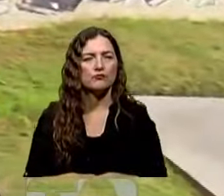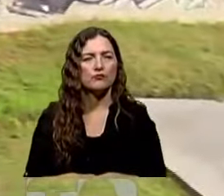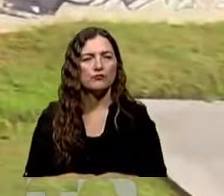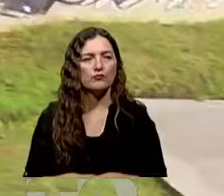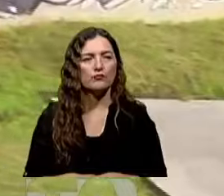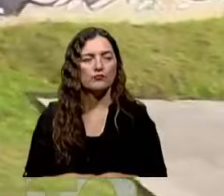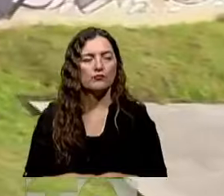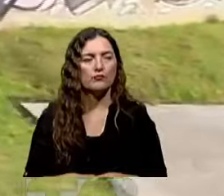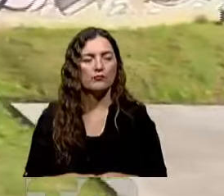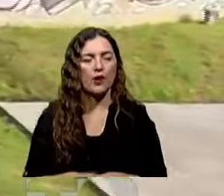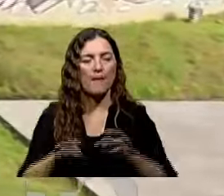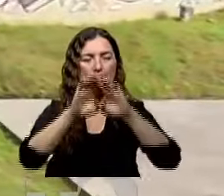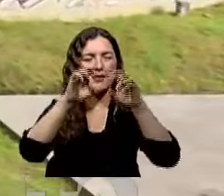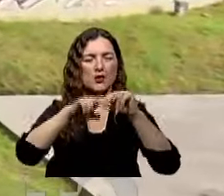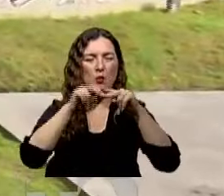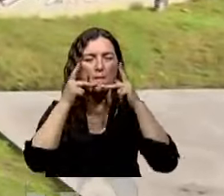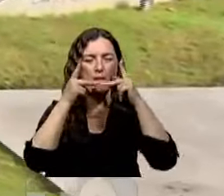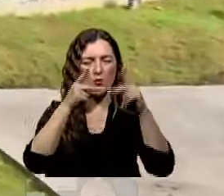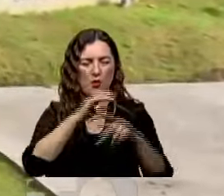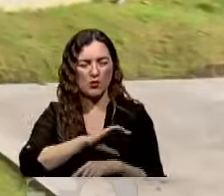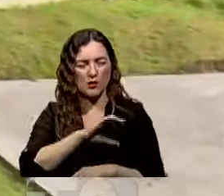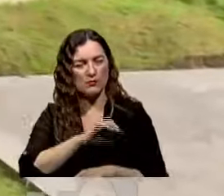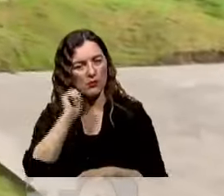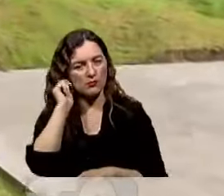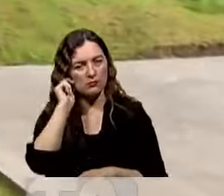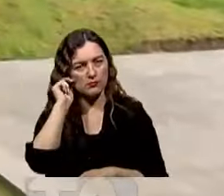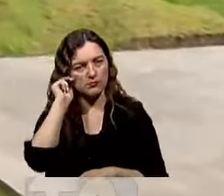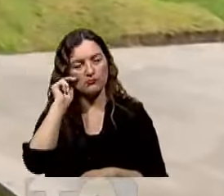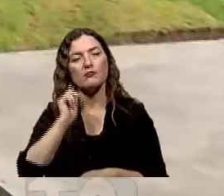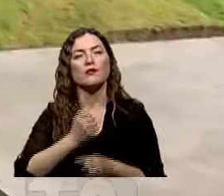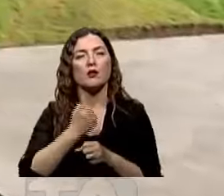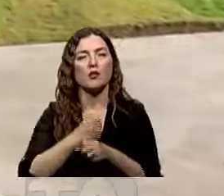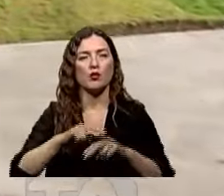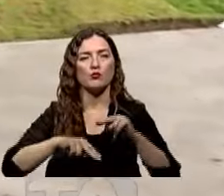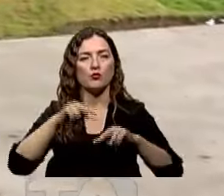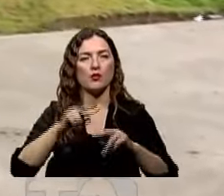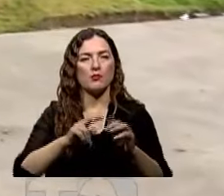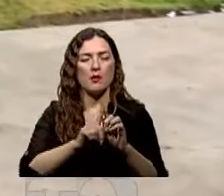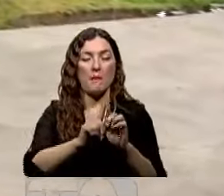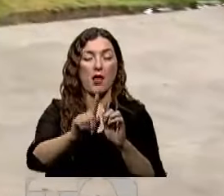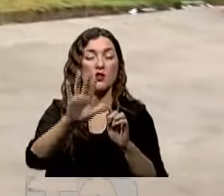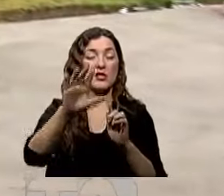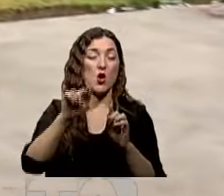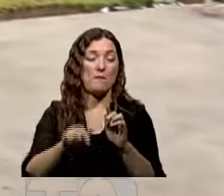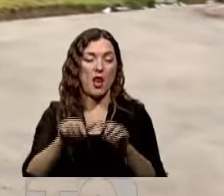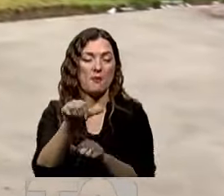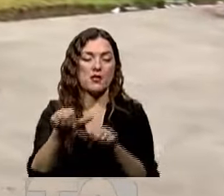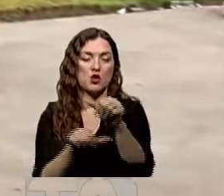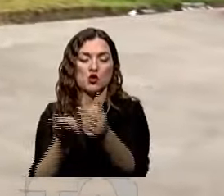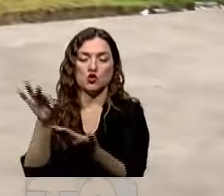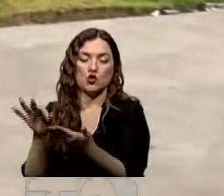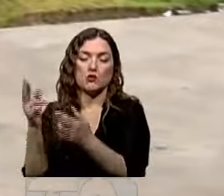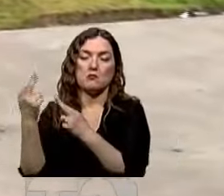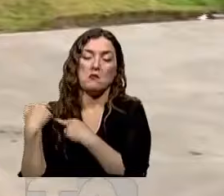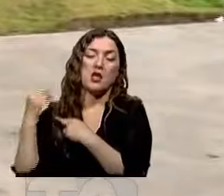la EMOP inicia en las intervenciones en espacios que son superiores a 5.000 metros. Los que son administraciones zonales y corresponden